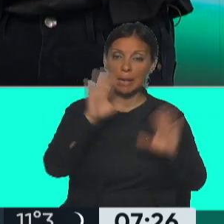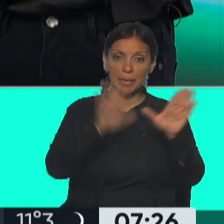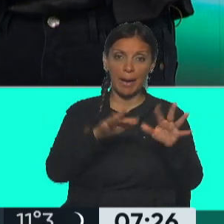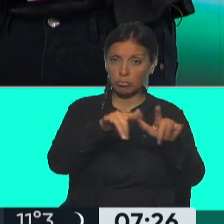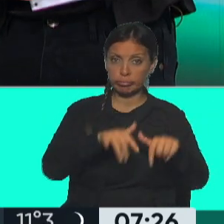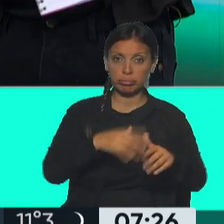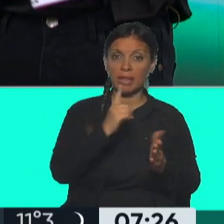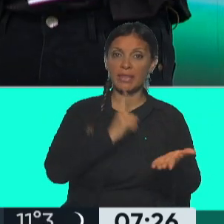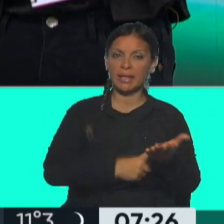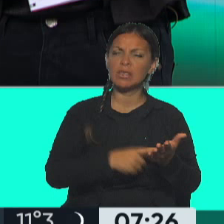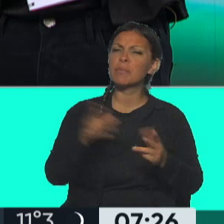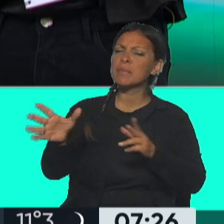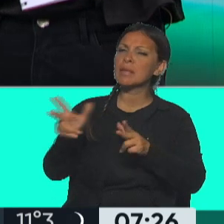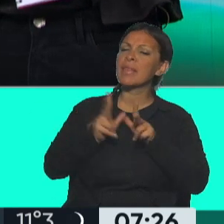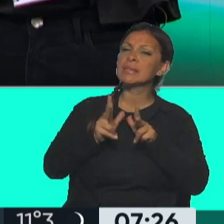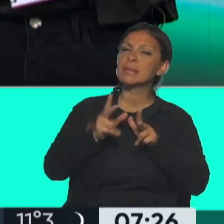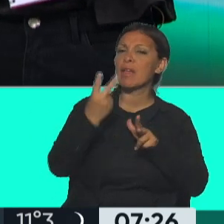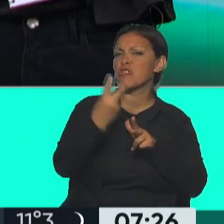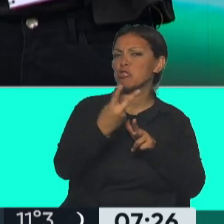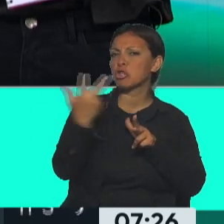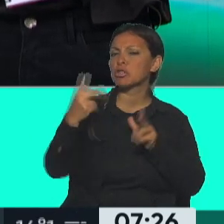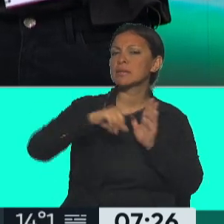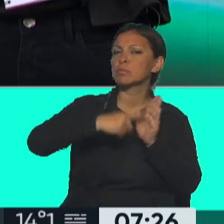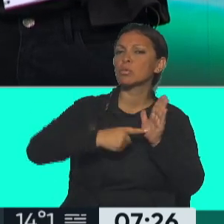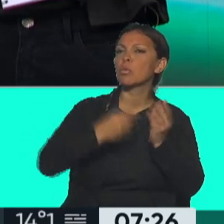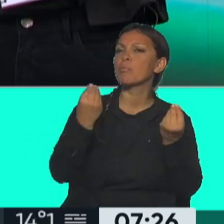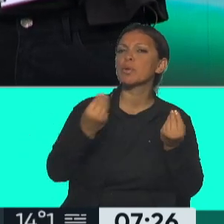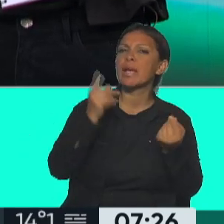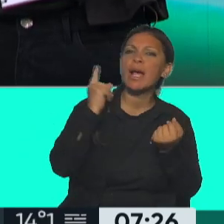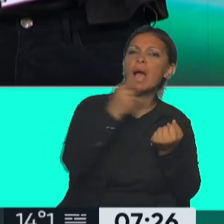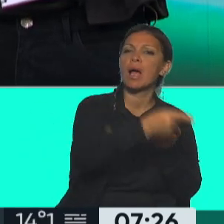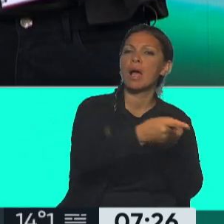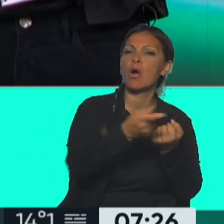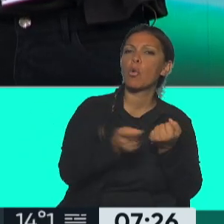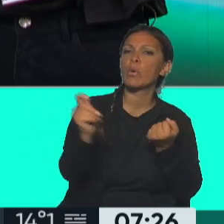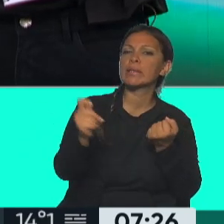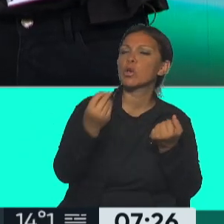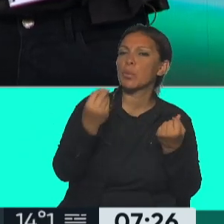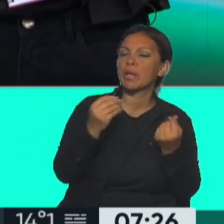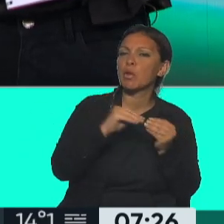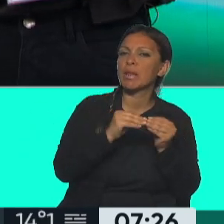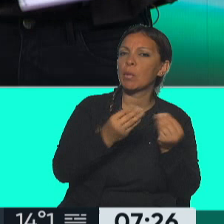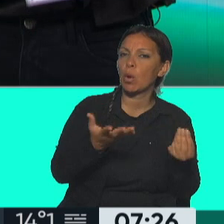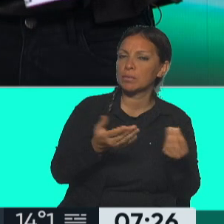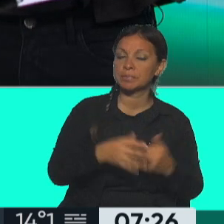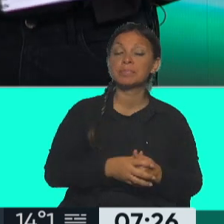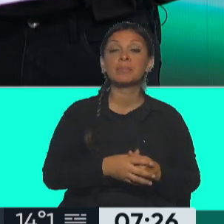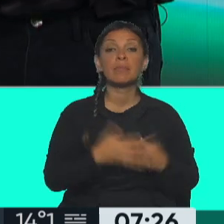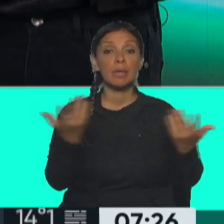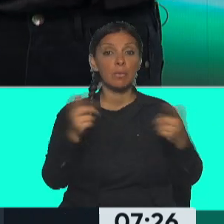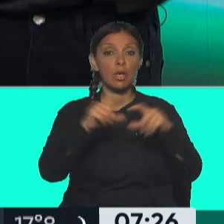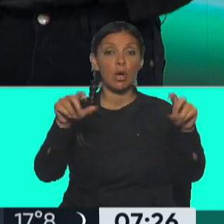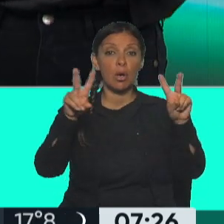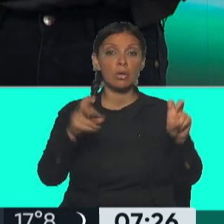Ale, ¿nos recordás aunque sea dos o tres puntos por los cuales se está impulsando este juicio político hacia Lazo ahora, en un ratito nada más a partir de las 10 de la mañana? Sí, la causa en realidad,